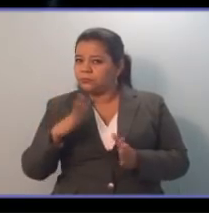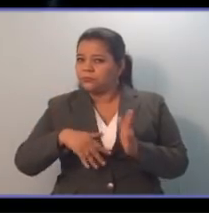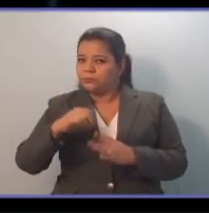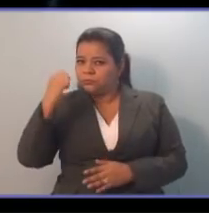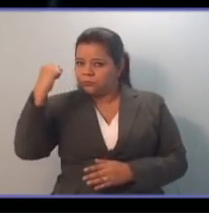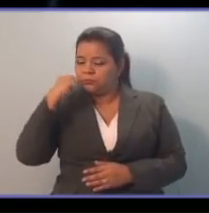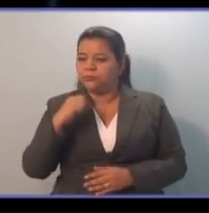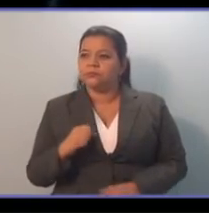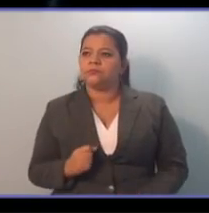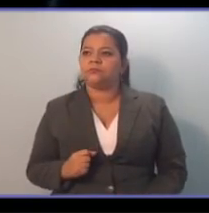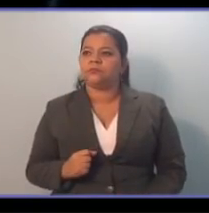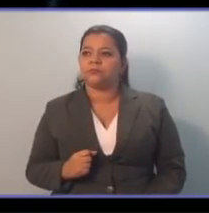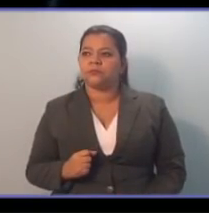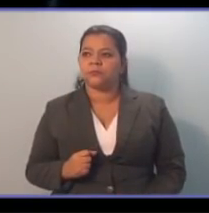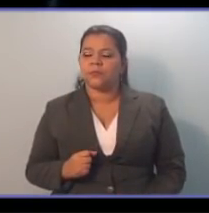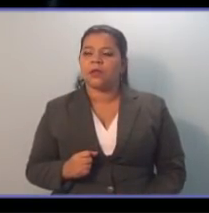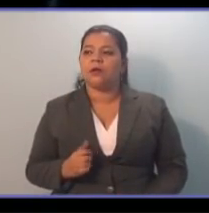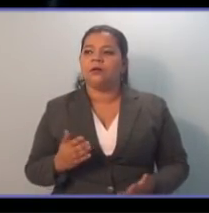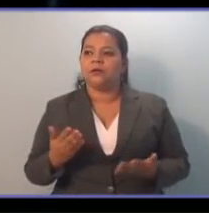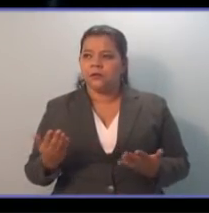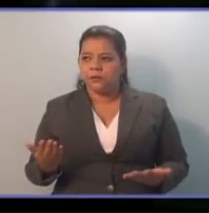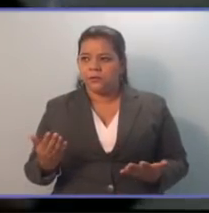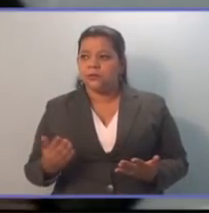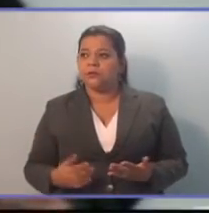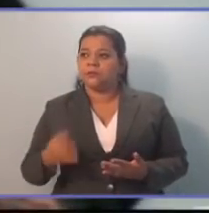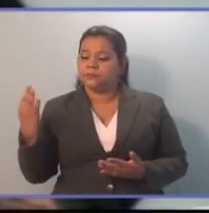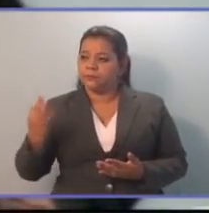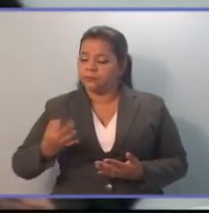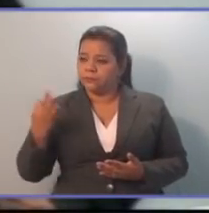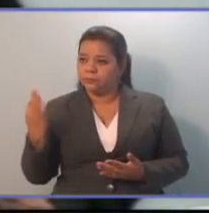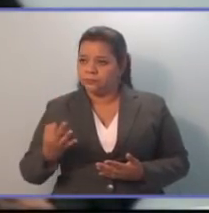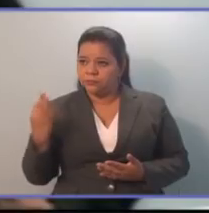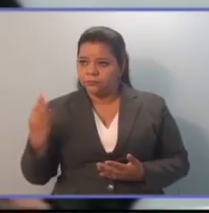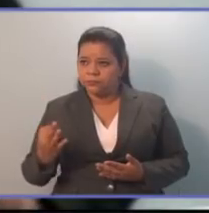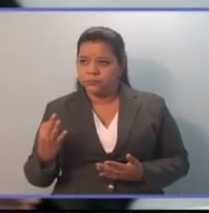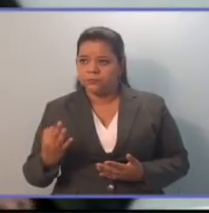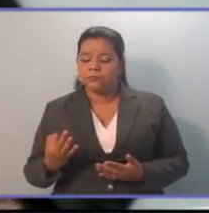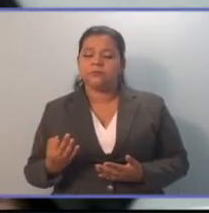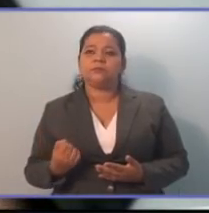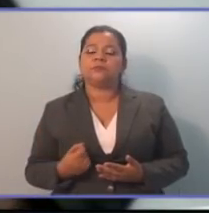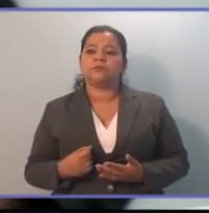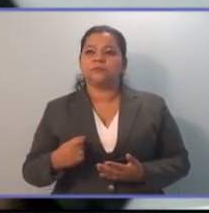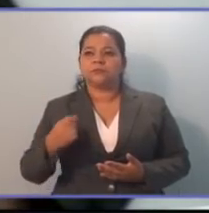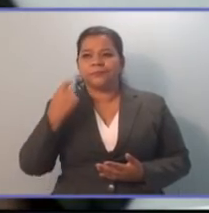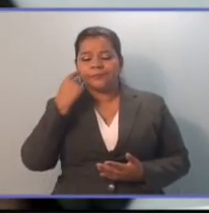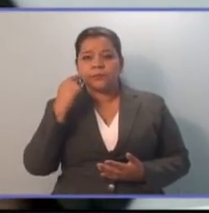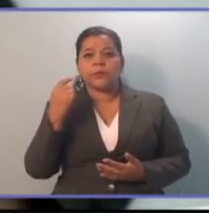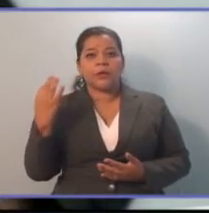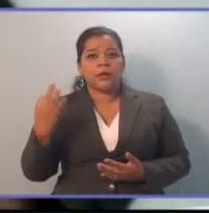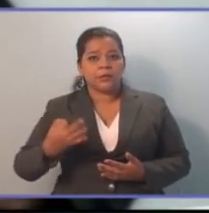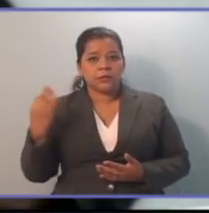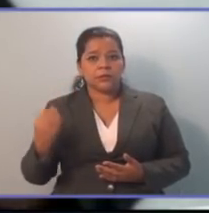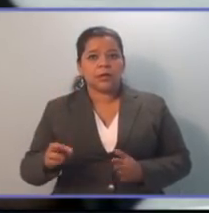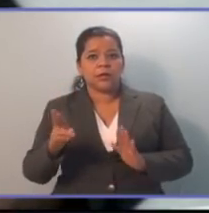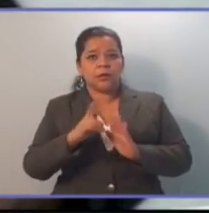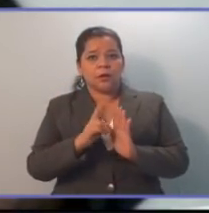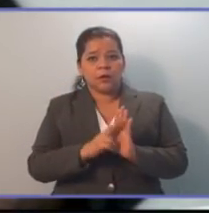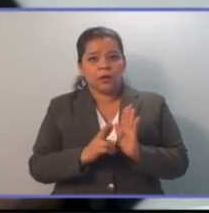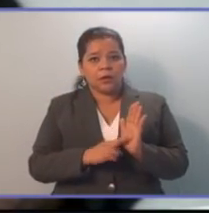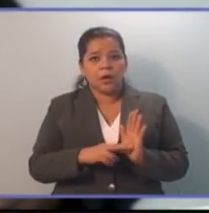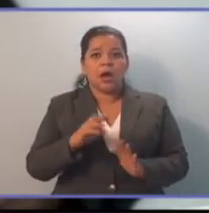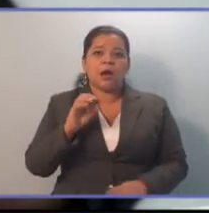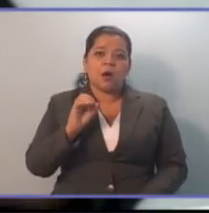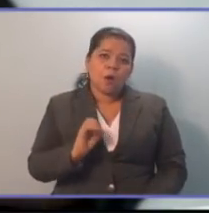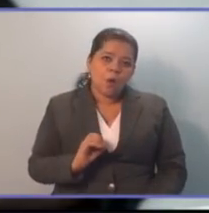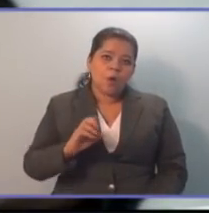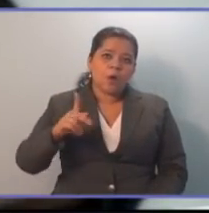bastante necesario, y es que debe haber llámese reglamento o protocolo